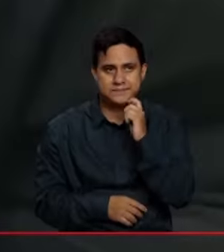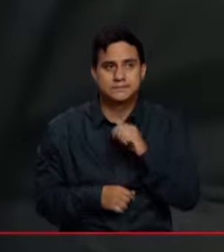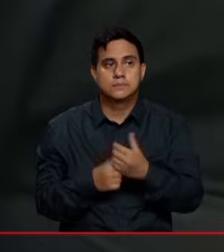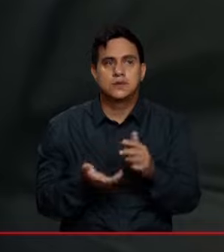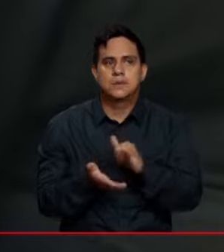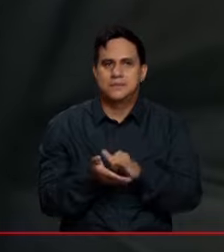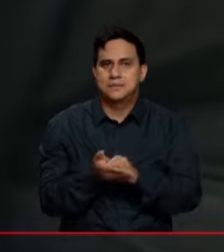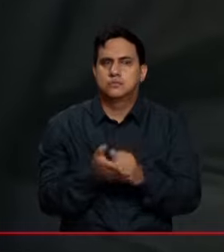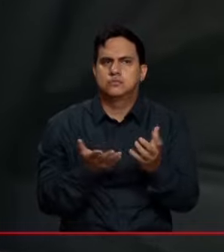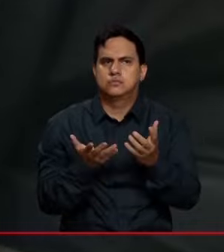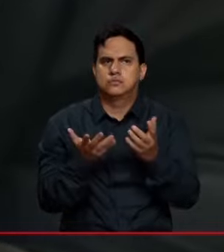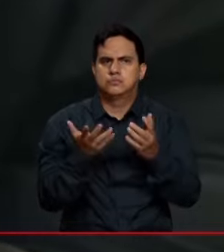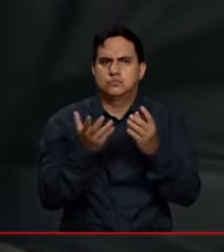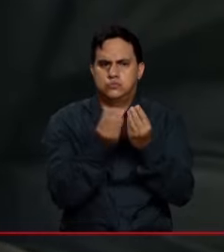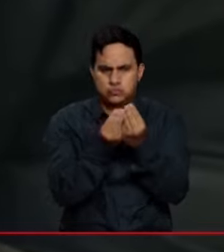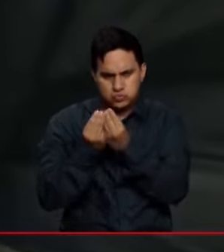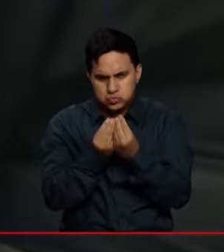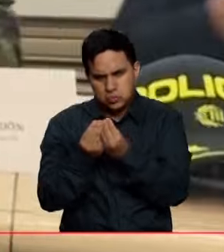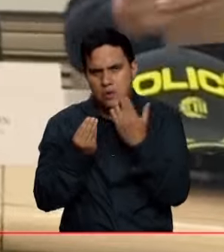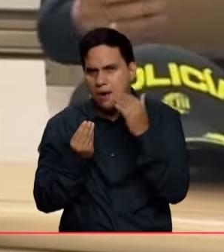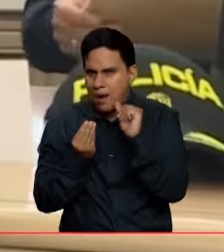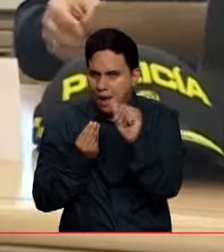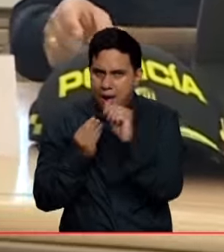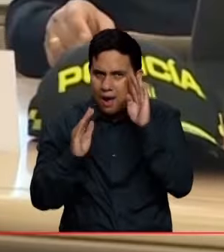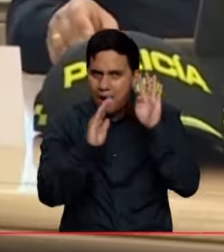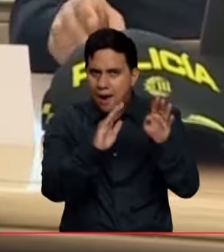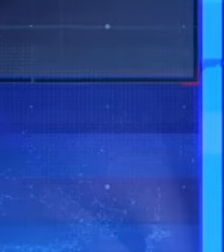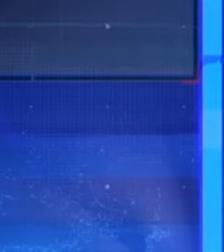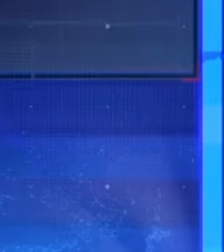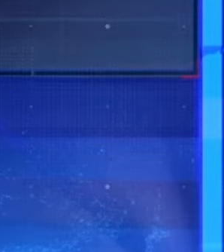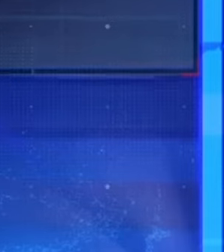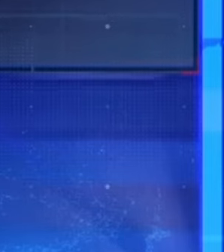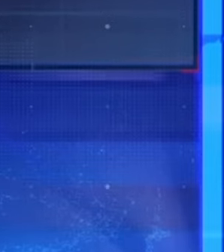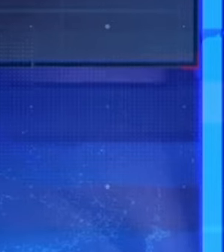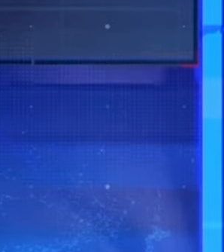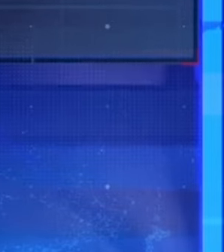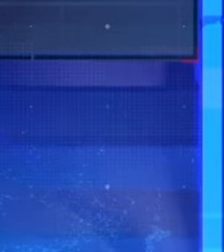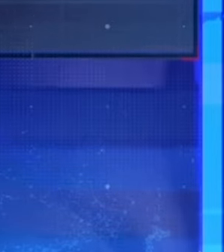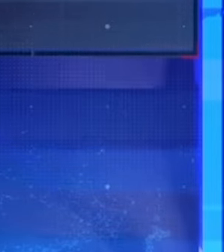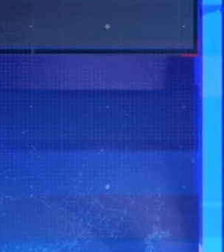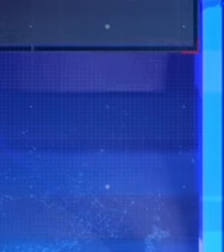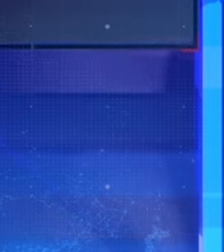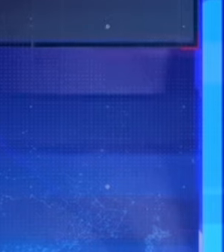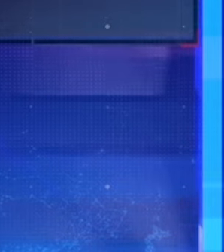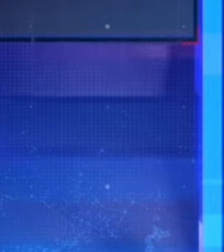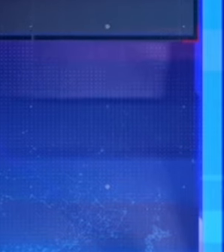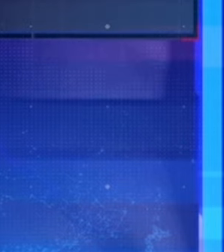Mujer que busca proteger de manera efectiva la vida de las vallecaucanas.